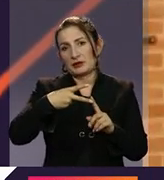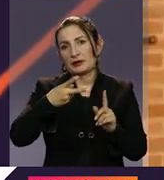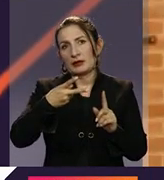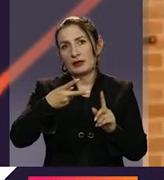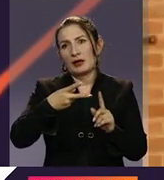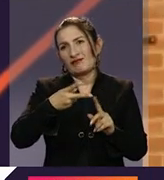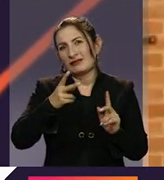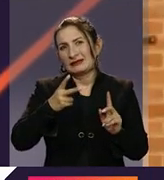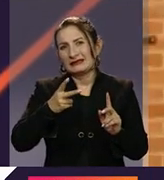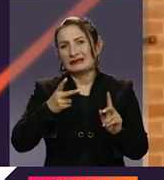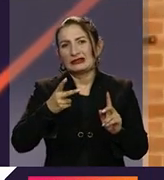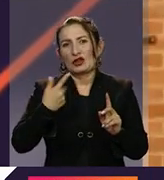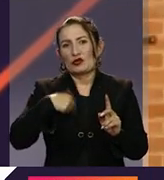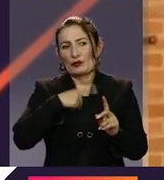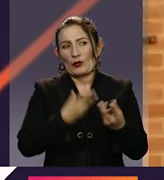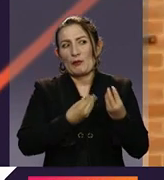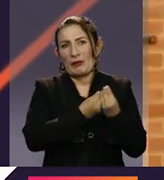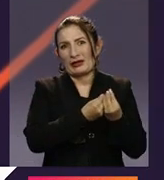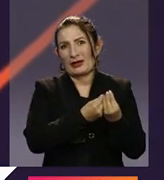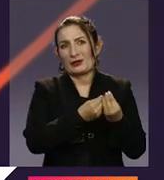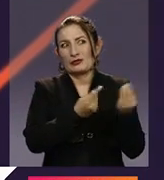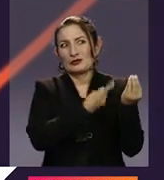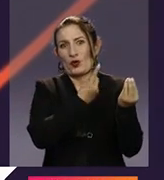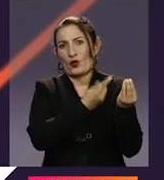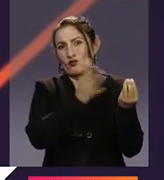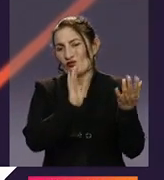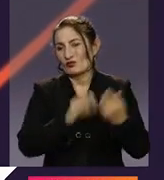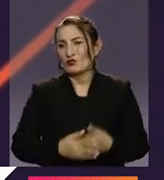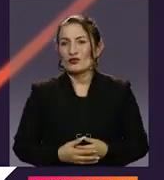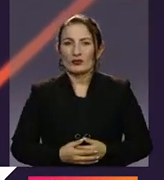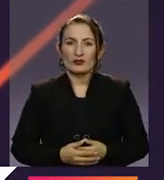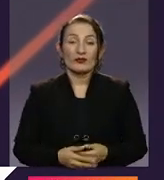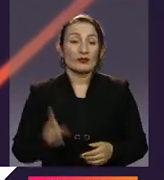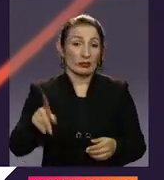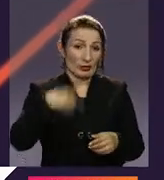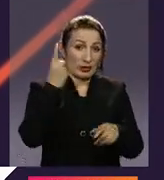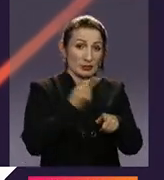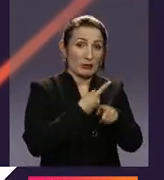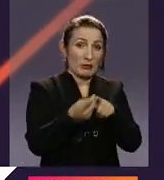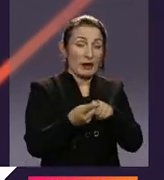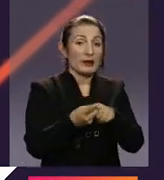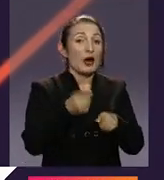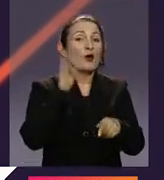porque dejamos a nuestro compañero equipo solo. La próxima semana estos gimnastas